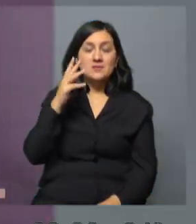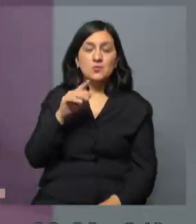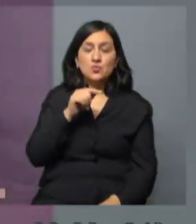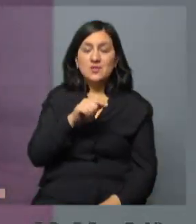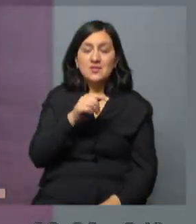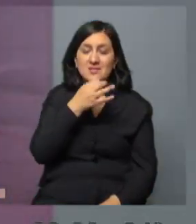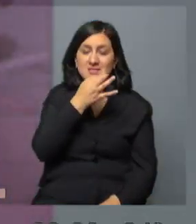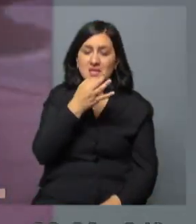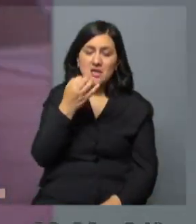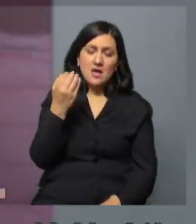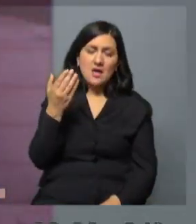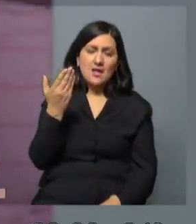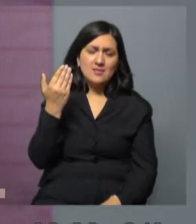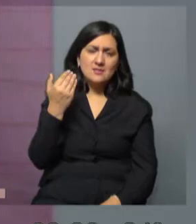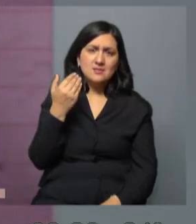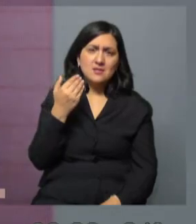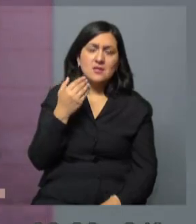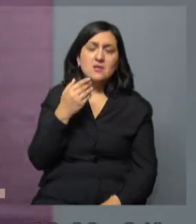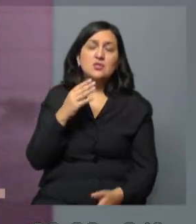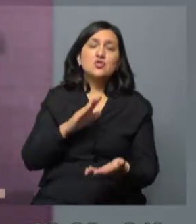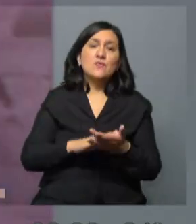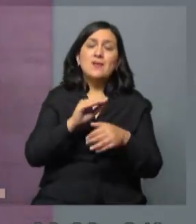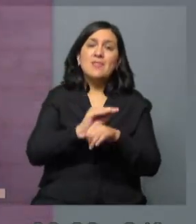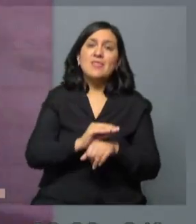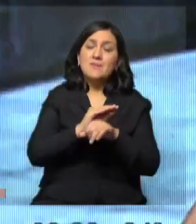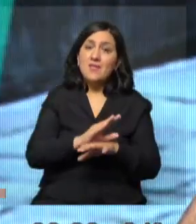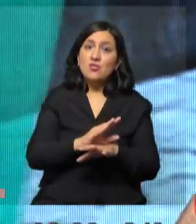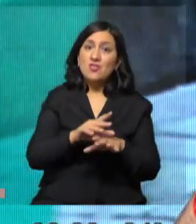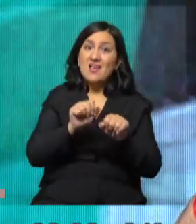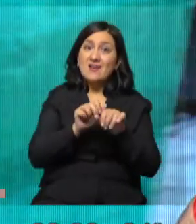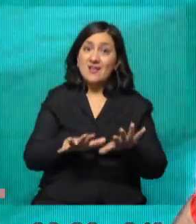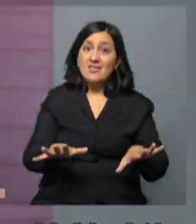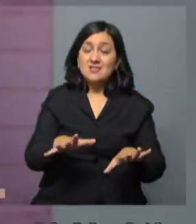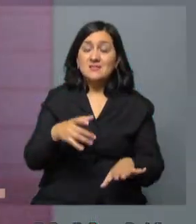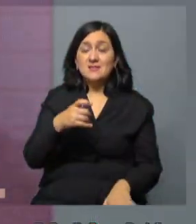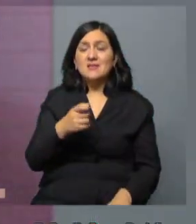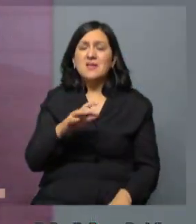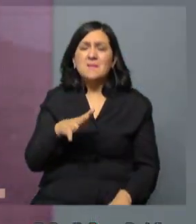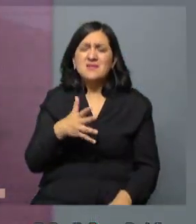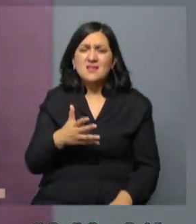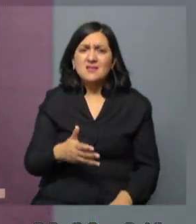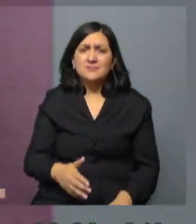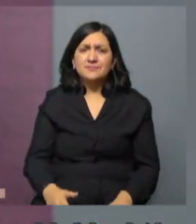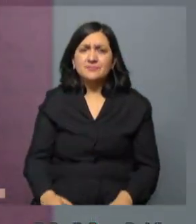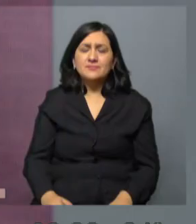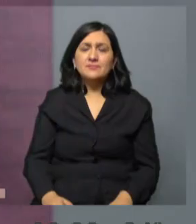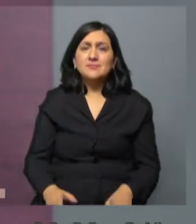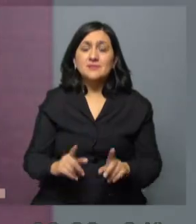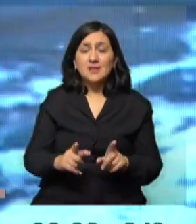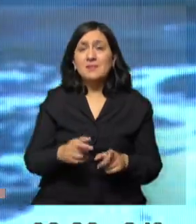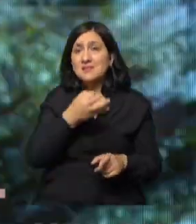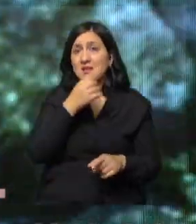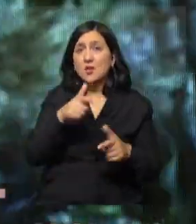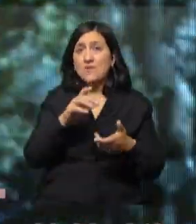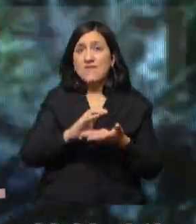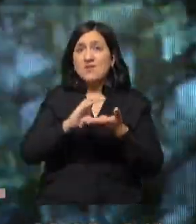Ustedes hablaban hace un tiempo, alertaban sobre el mantenimiento de las redes. Sí, bueno. Que era deficitario, ¿qué está pasando? Sí, Lucas, seguimos más